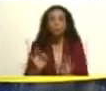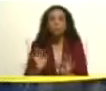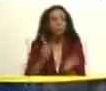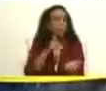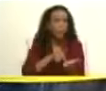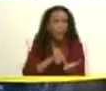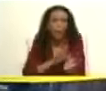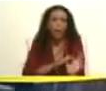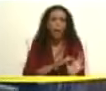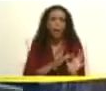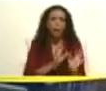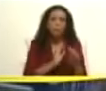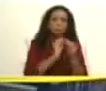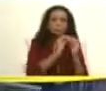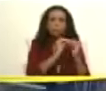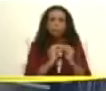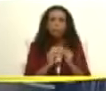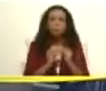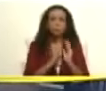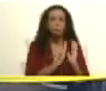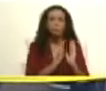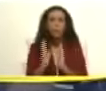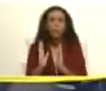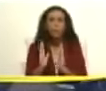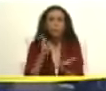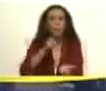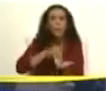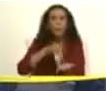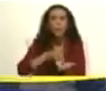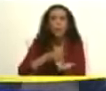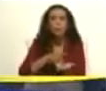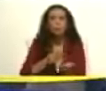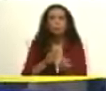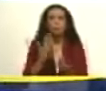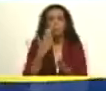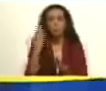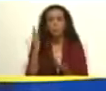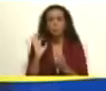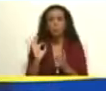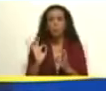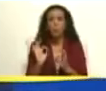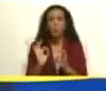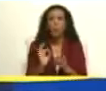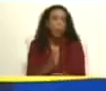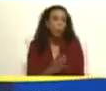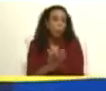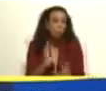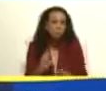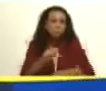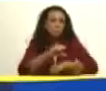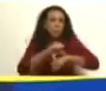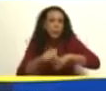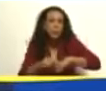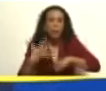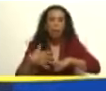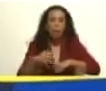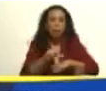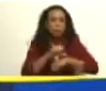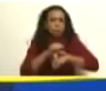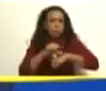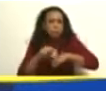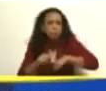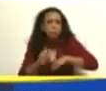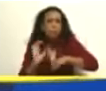se hizo una pequeña intervención, no una cirugía, ¿no? Se hizo